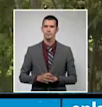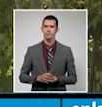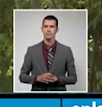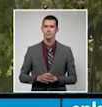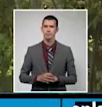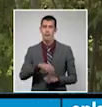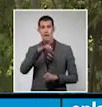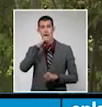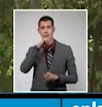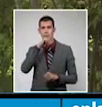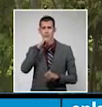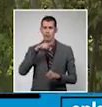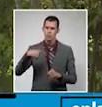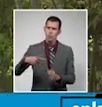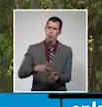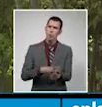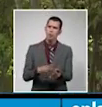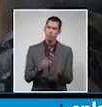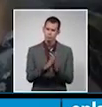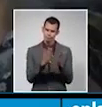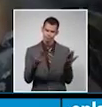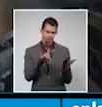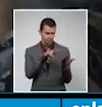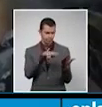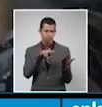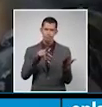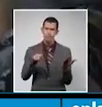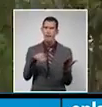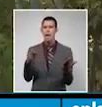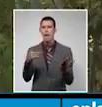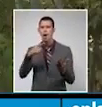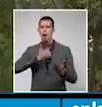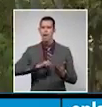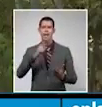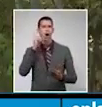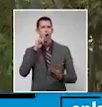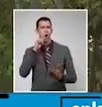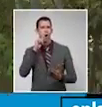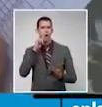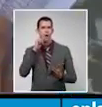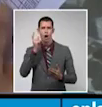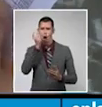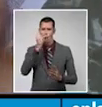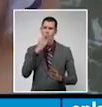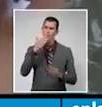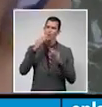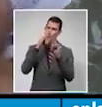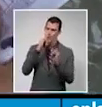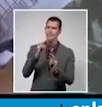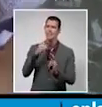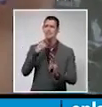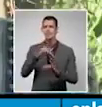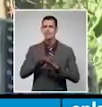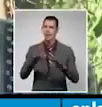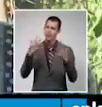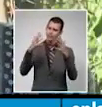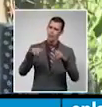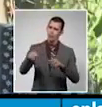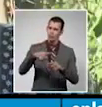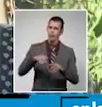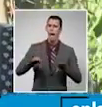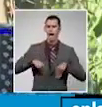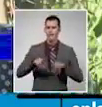días. Vengo a informarle que su caso fue presentado en el Consejo de Dirección y fue aprobada la prestación monetaria. Ya sabemos, ya